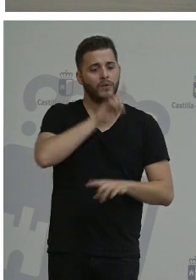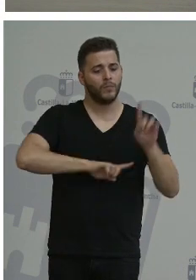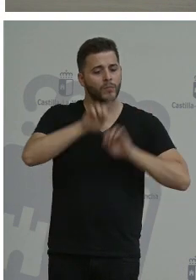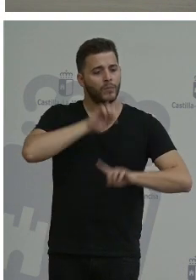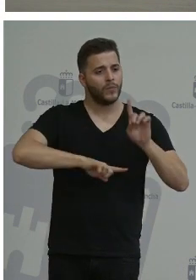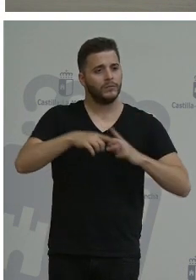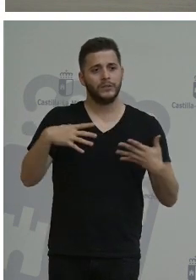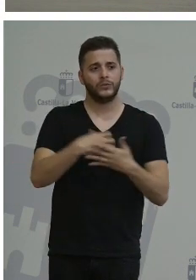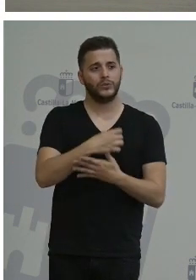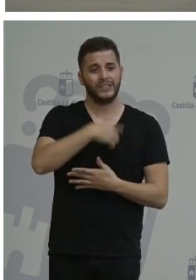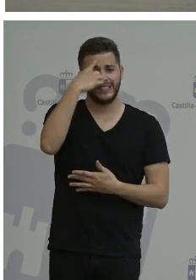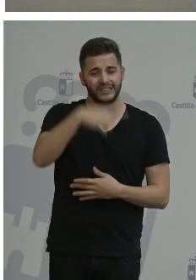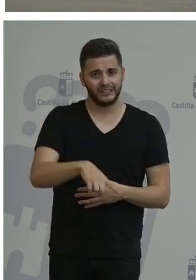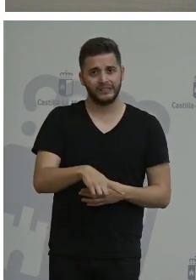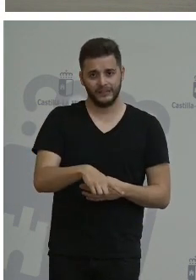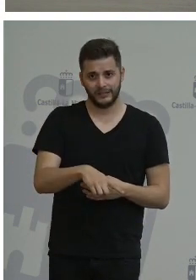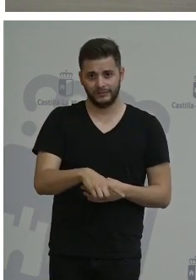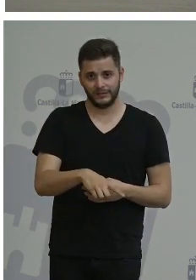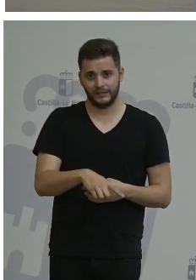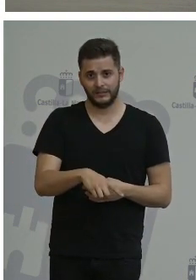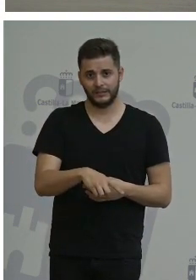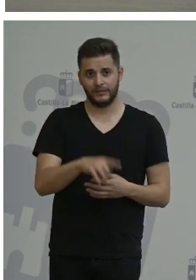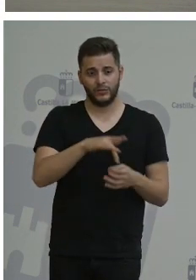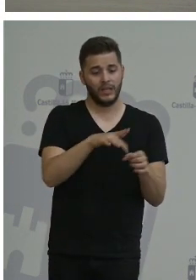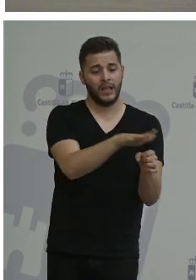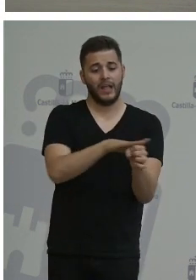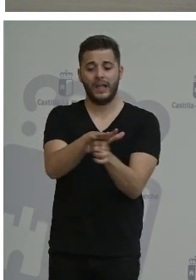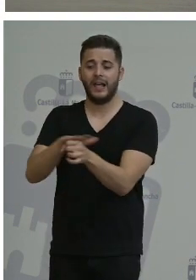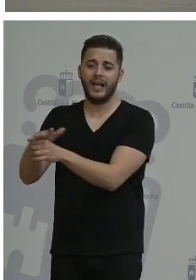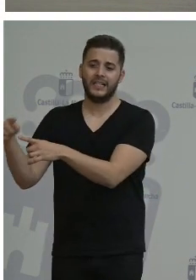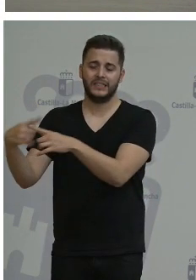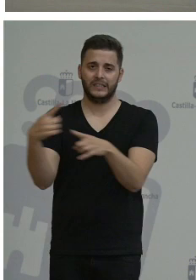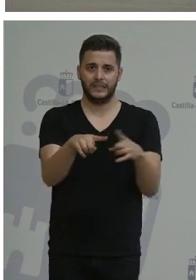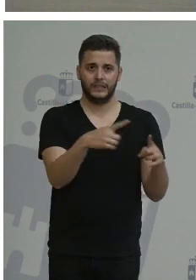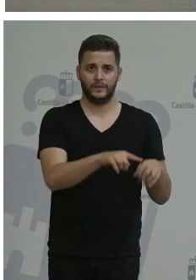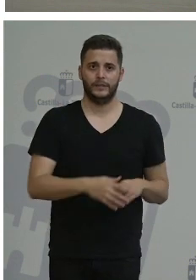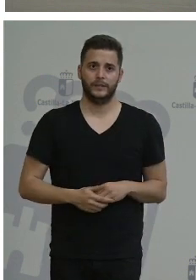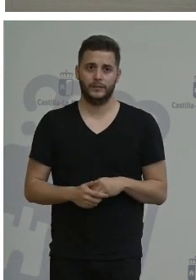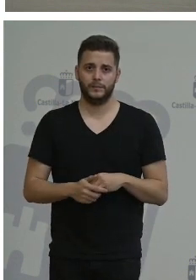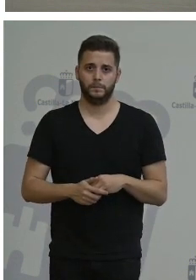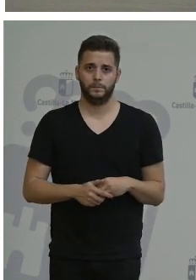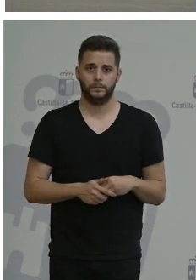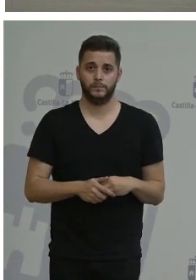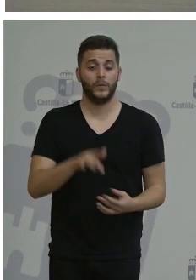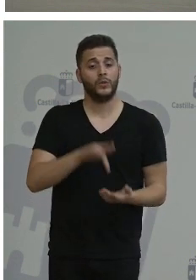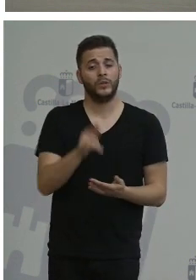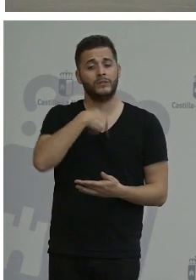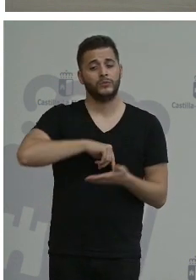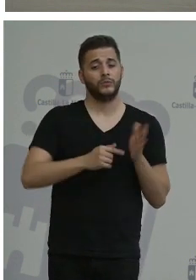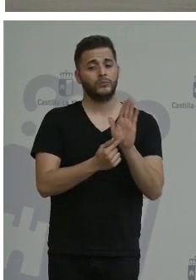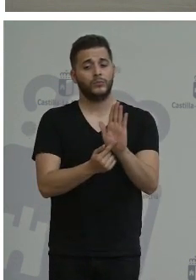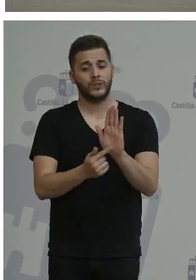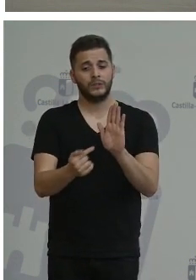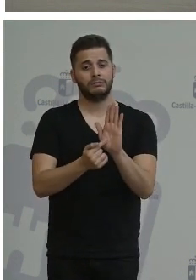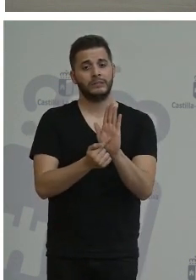pueden ir teniendo en cada una de las áreas que vamos a comentar aquí. Lo que hemos propuesto es ese